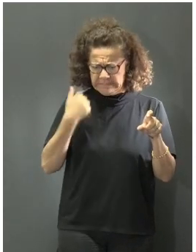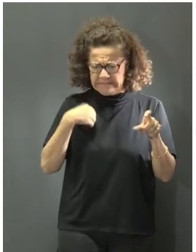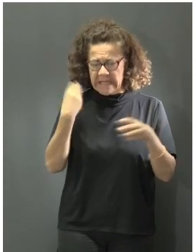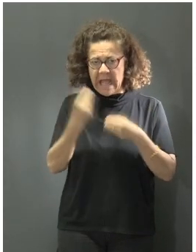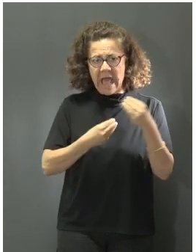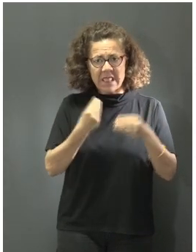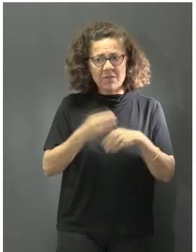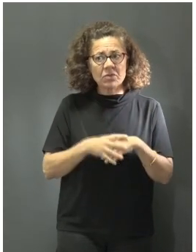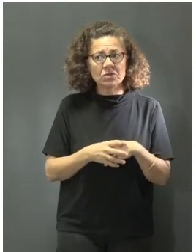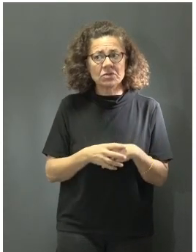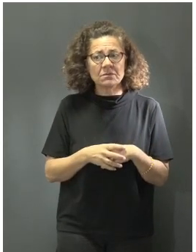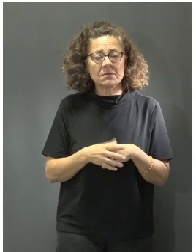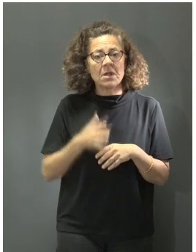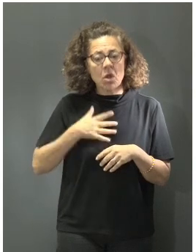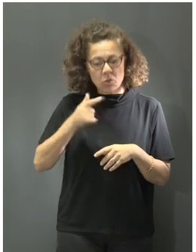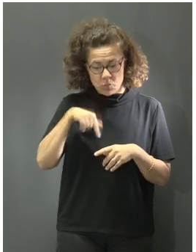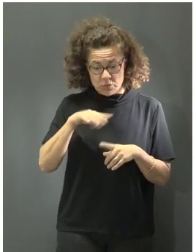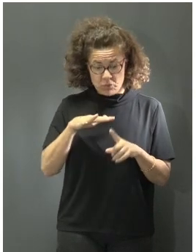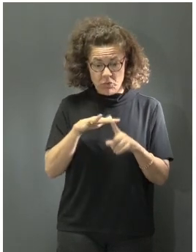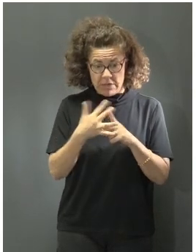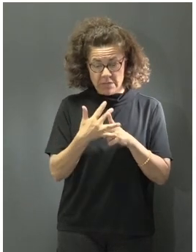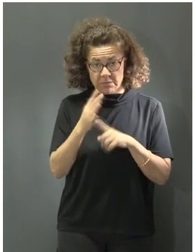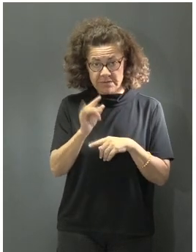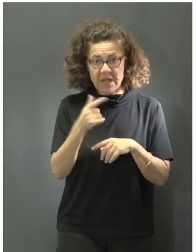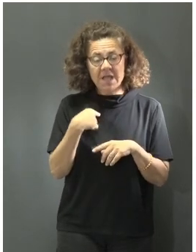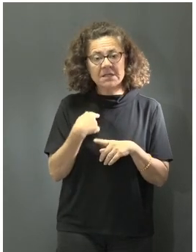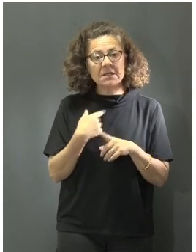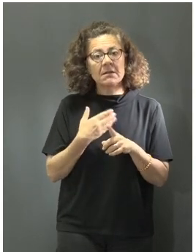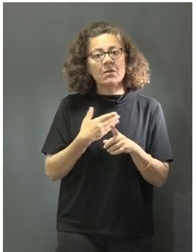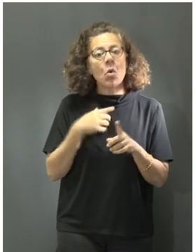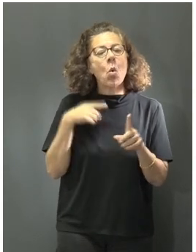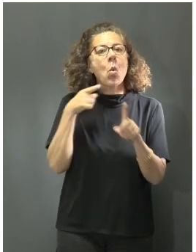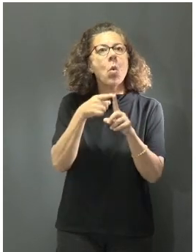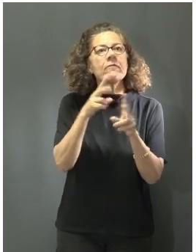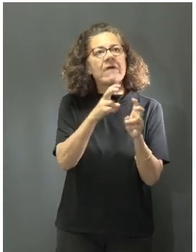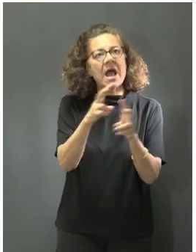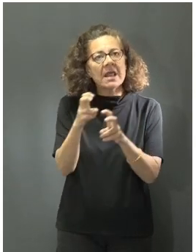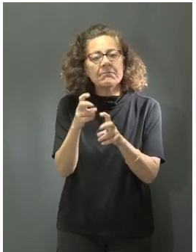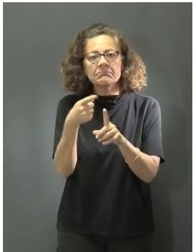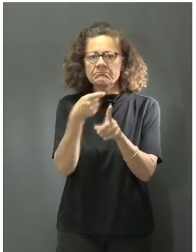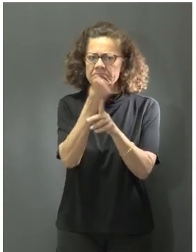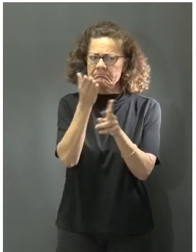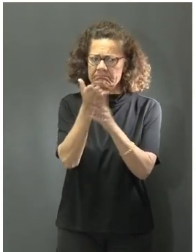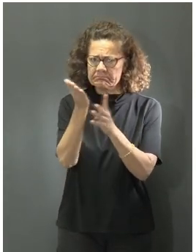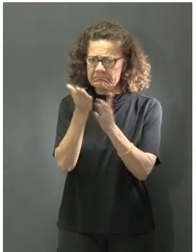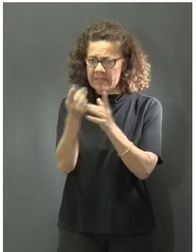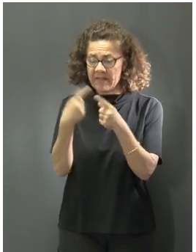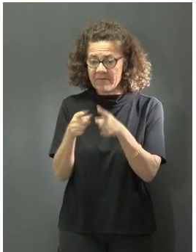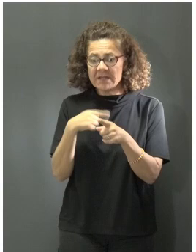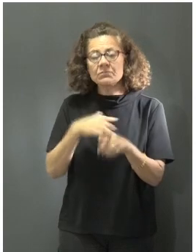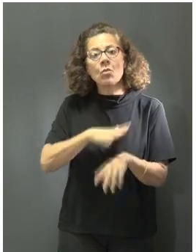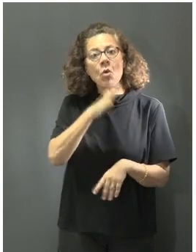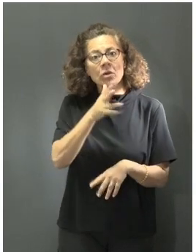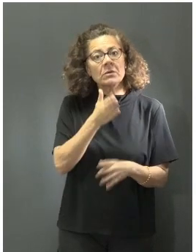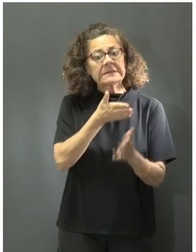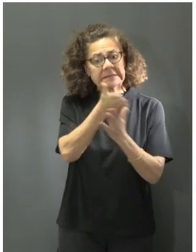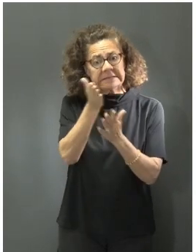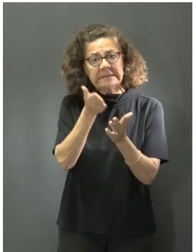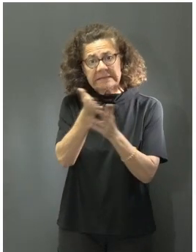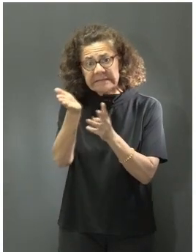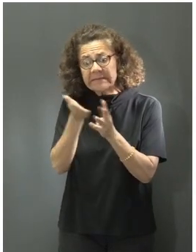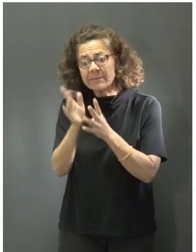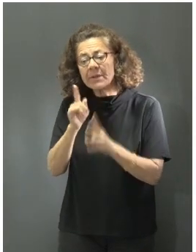en nuestro caso lo hacemos. Tiene distintas utilidades, ¿no? Pero o distintas razones, pero creo